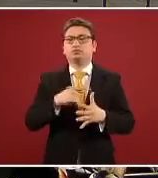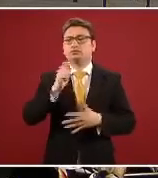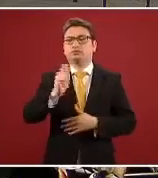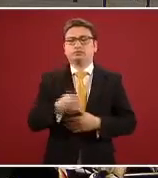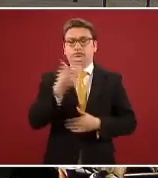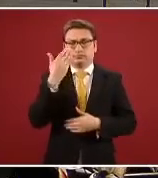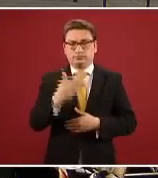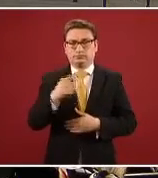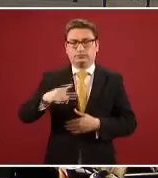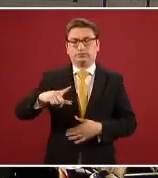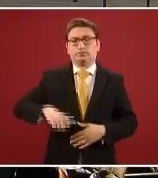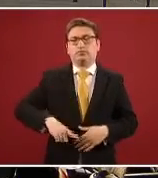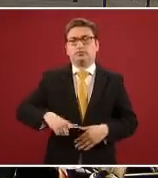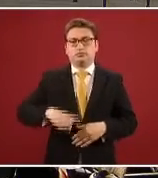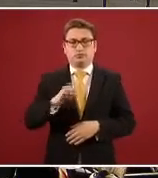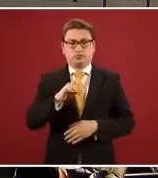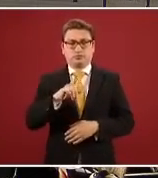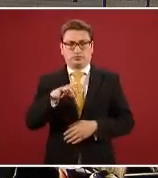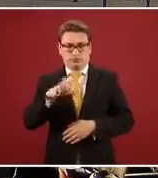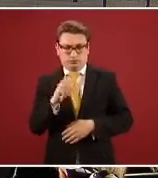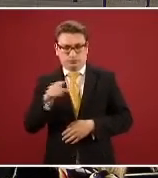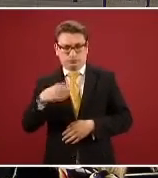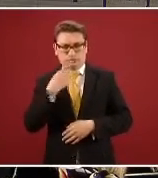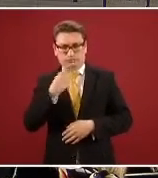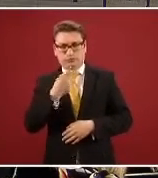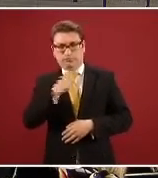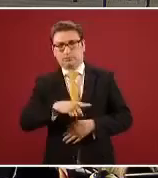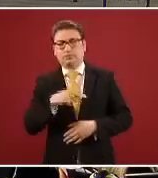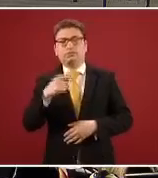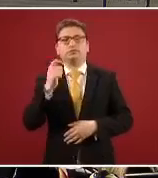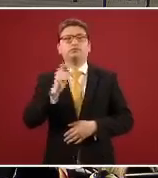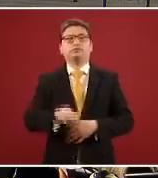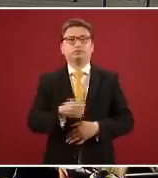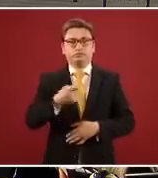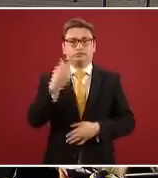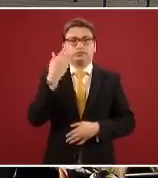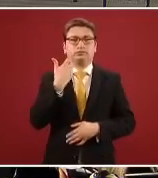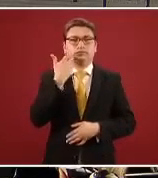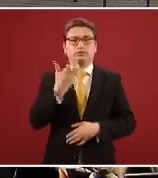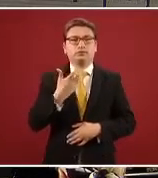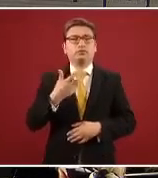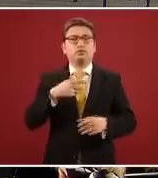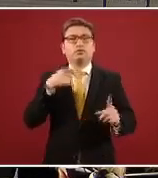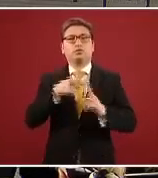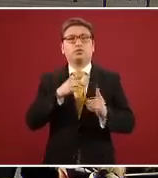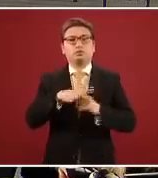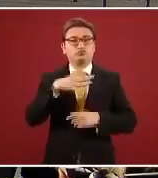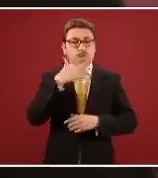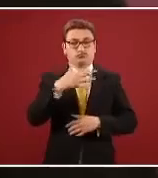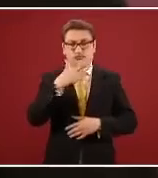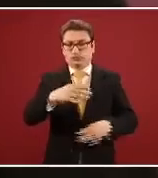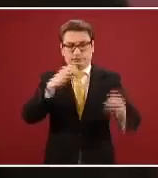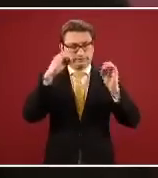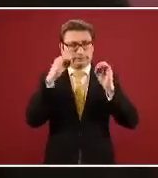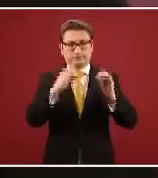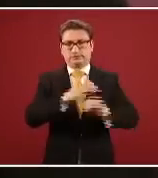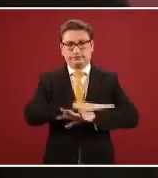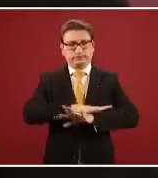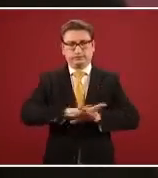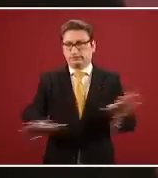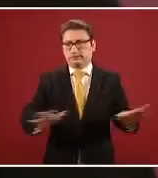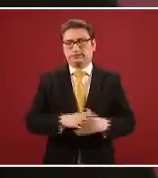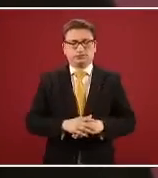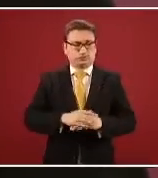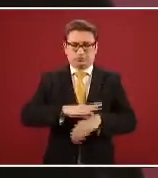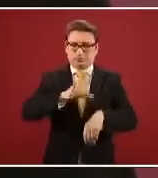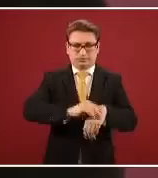en la política del presidente de la República de tener una política de cero tolerancia a la corrupción y cero tolerancia a la